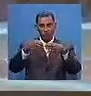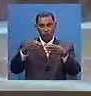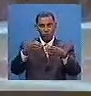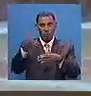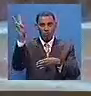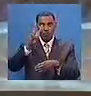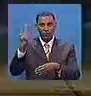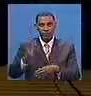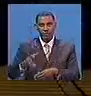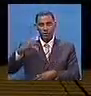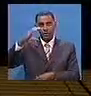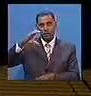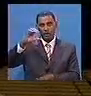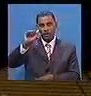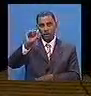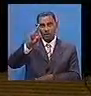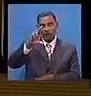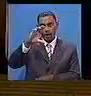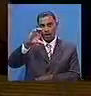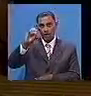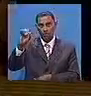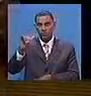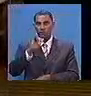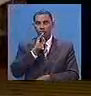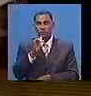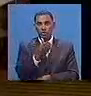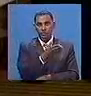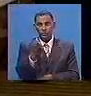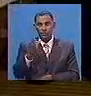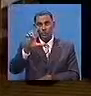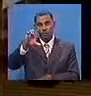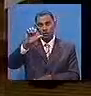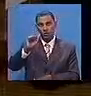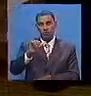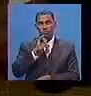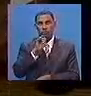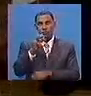Venezolano Carlos Guillén. Reportó Luis Arroyo, Noticiero Meridiano.